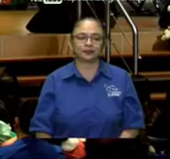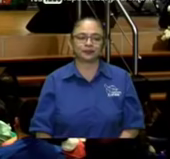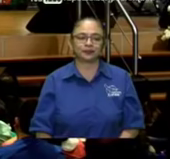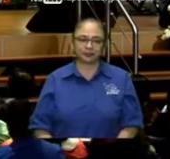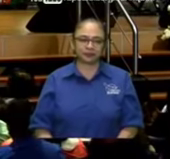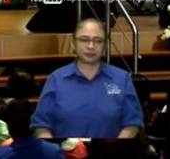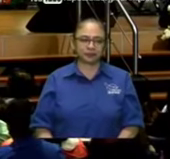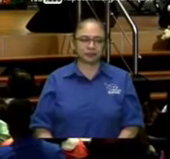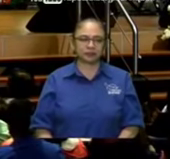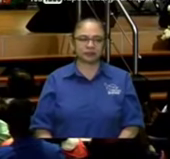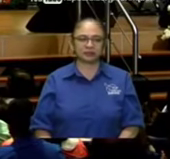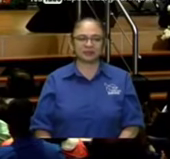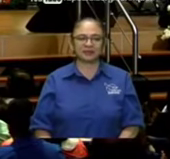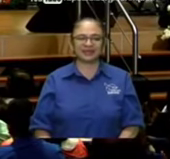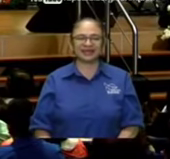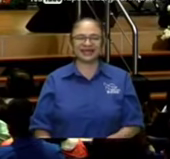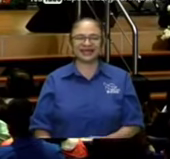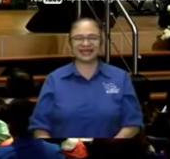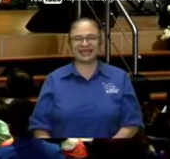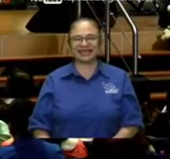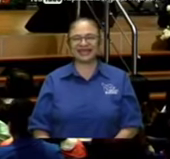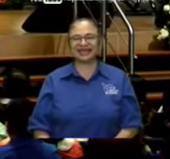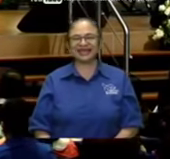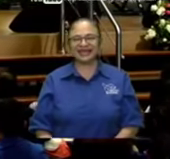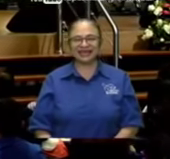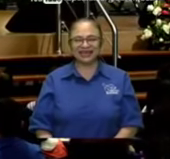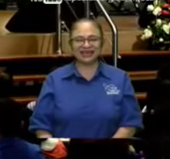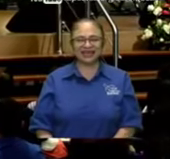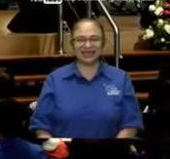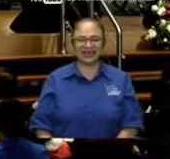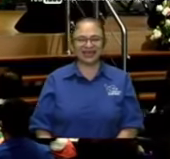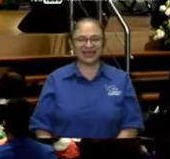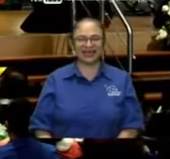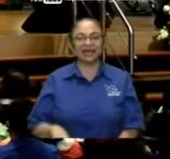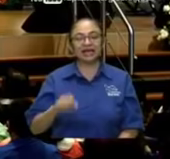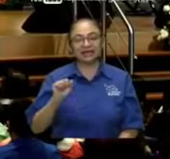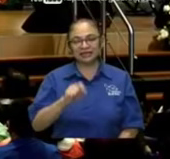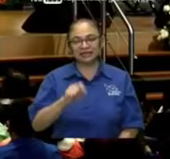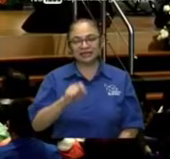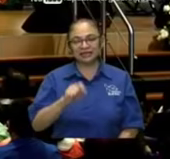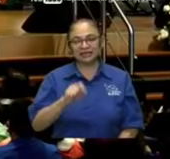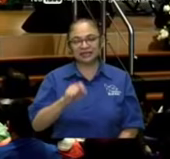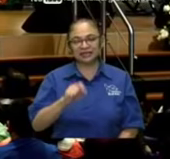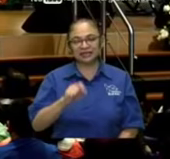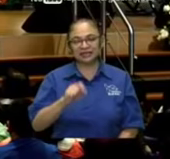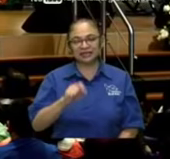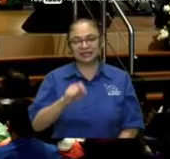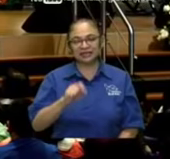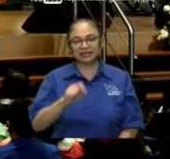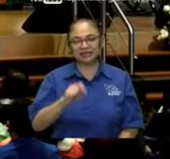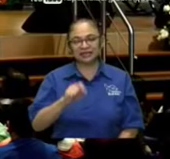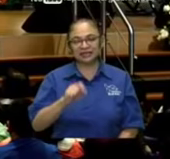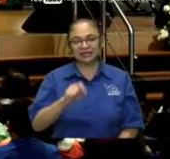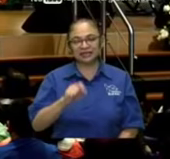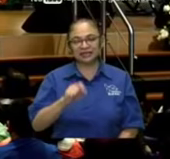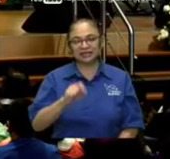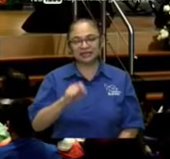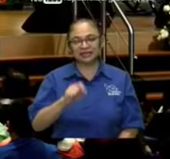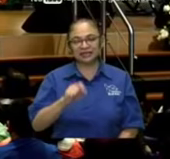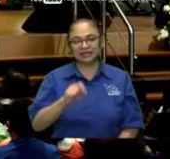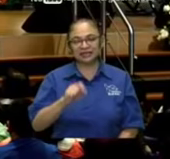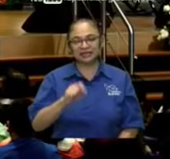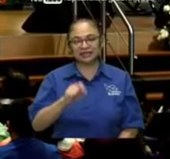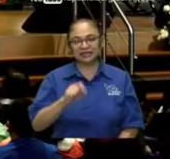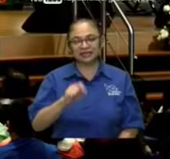tienen usted en McDonald's o en alguna cosa de comida rápida, usted se desespera. Si el semáforo se tarda más, usted y yo